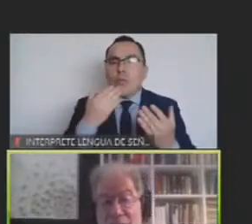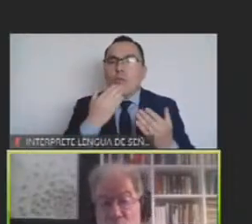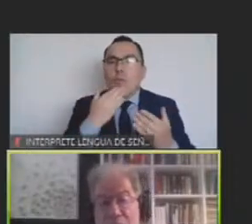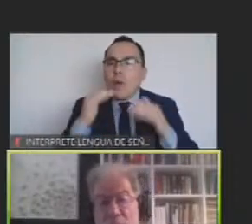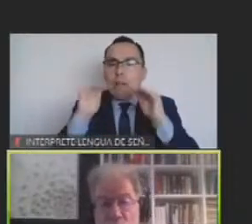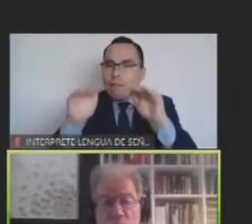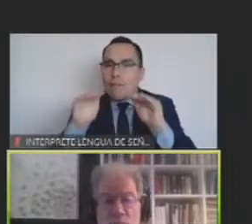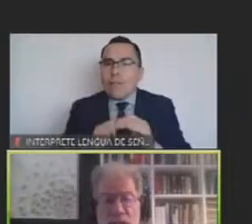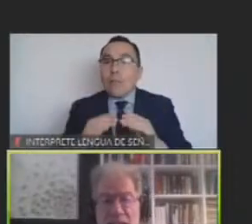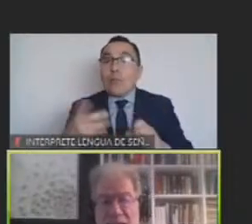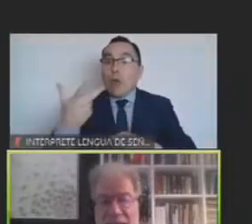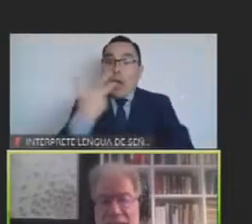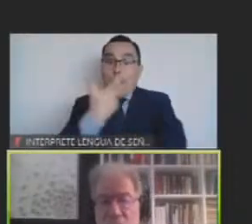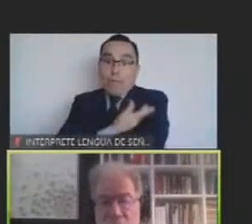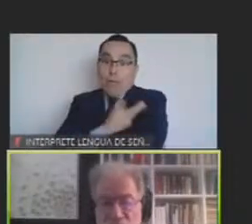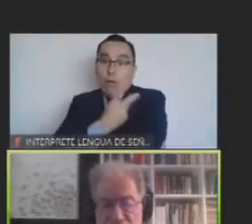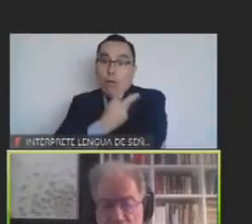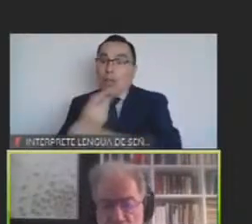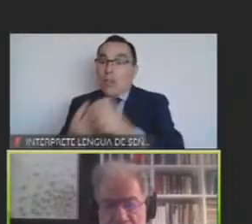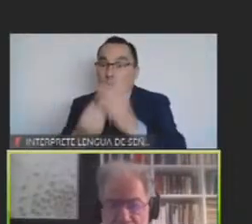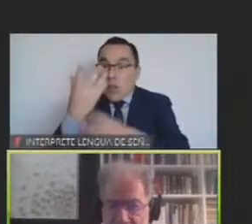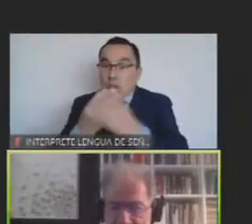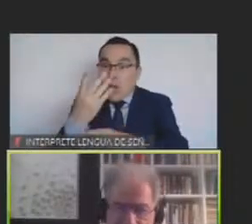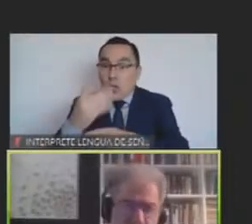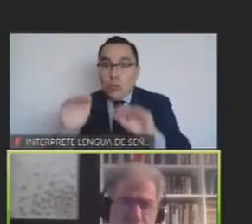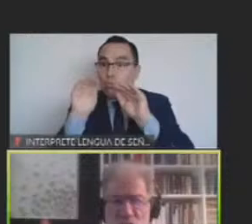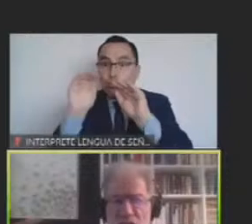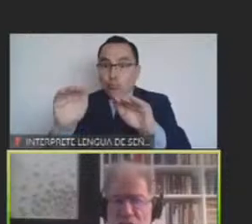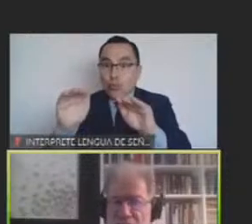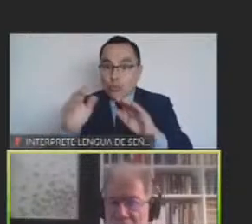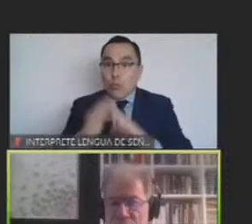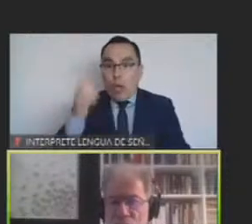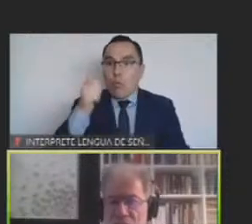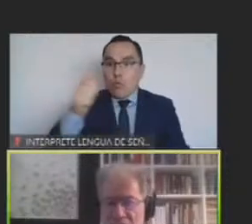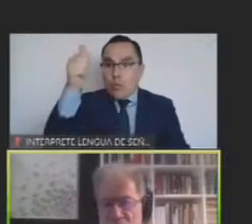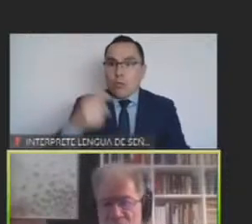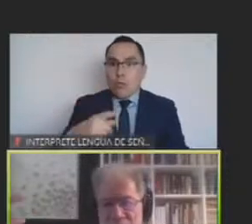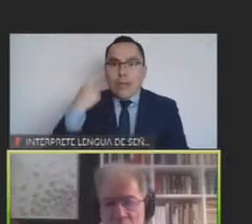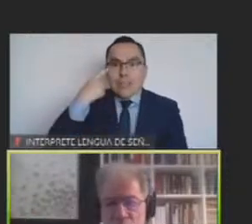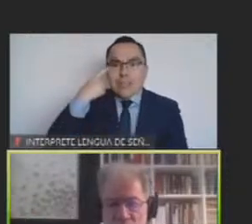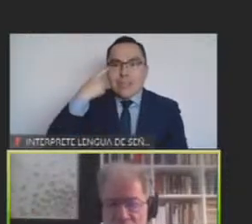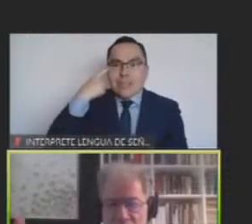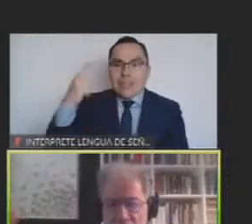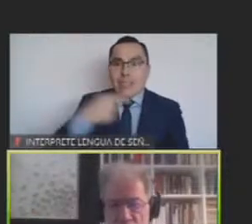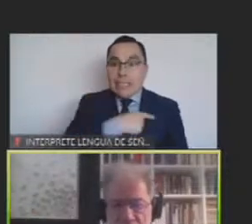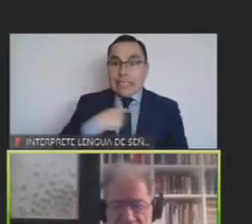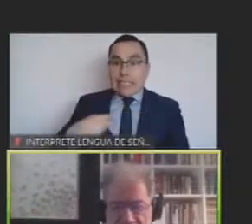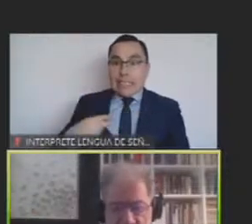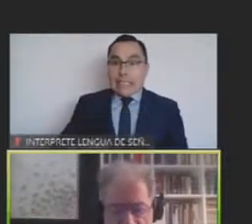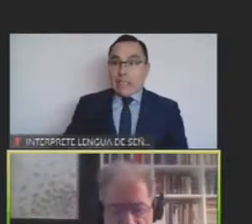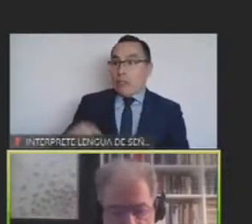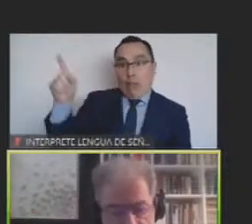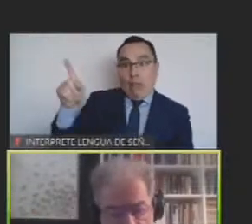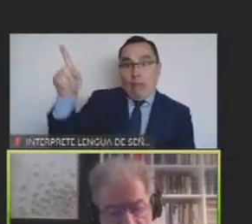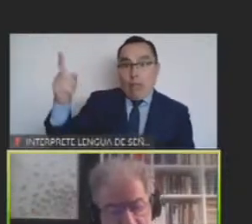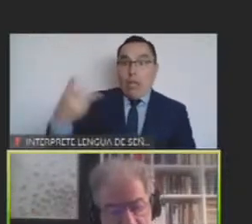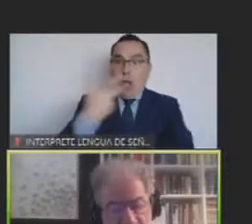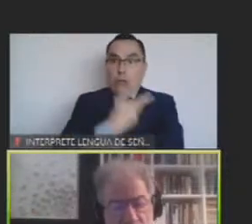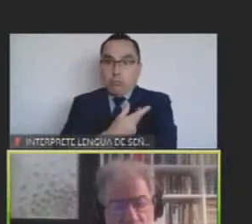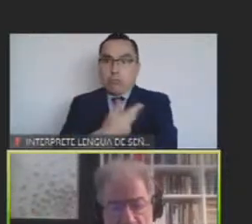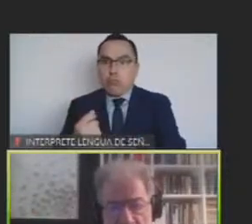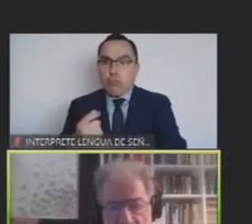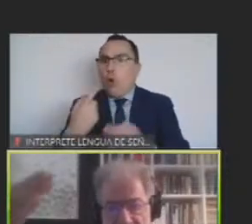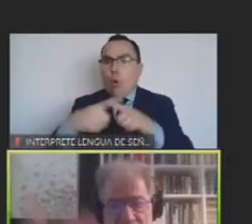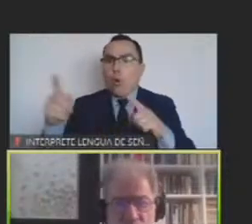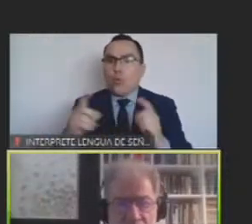con el tema de la vacuna. Es muy importante que la gente confíe en su autoridad para que la gran mayoría de los chilenos quieran vacunar, si no tenemos un problema de algunos países desarrollados en que el